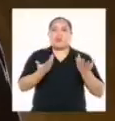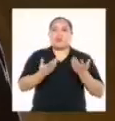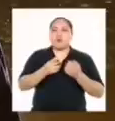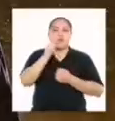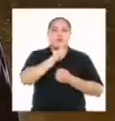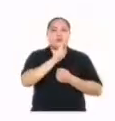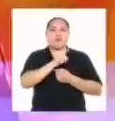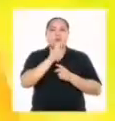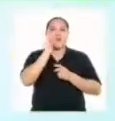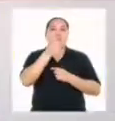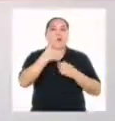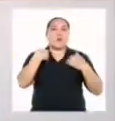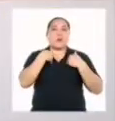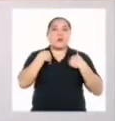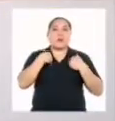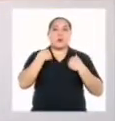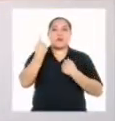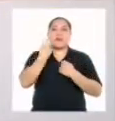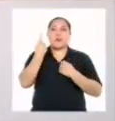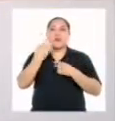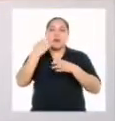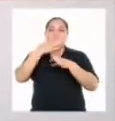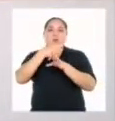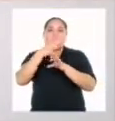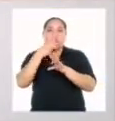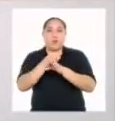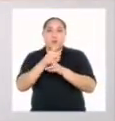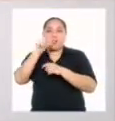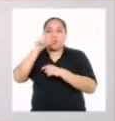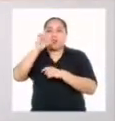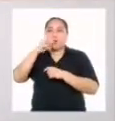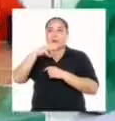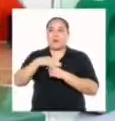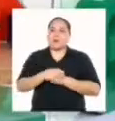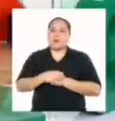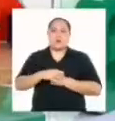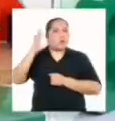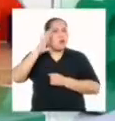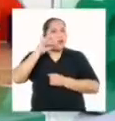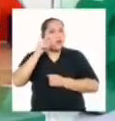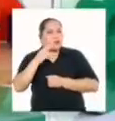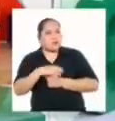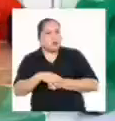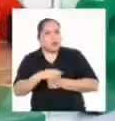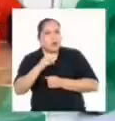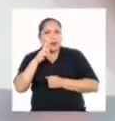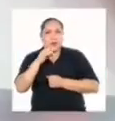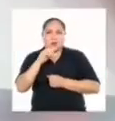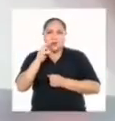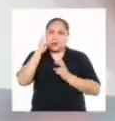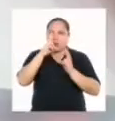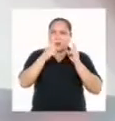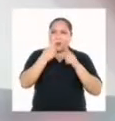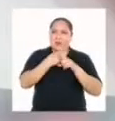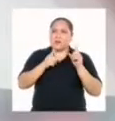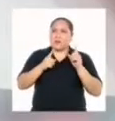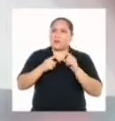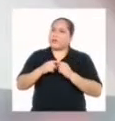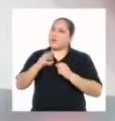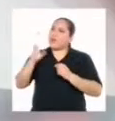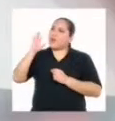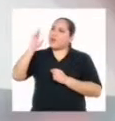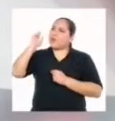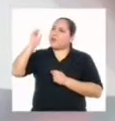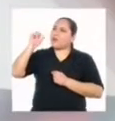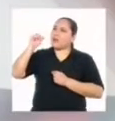formas geométricas. Hola Jonathan, hola Rebot, se te ve un poco diferente. Hola